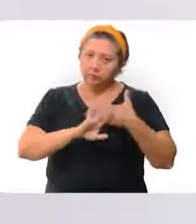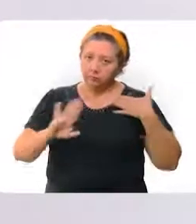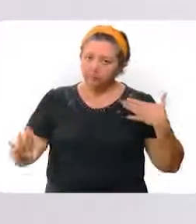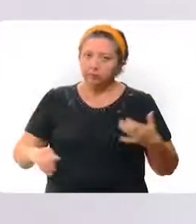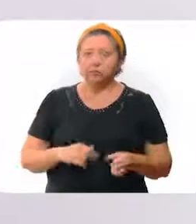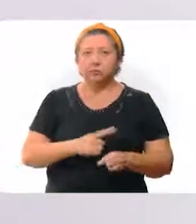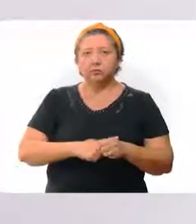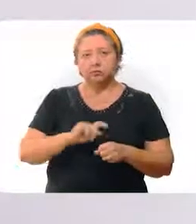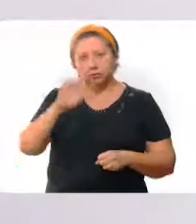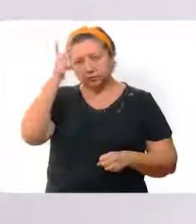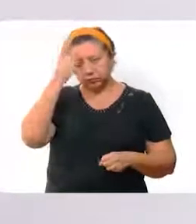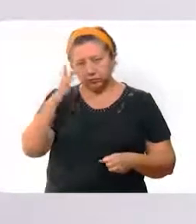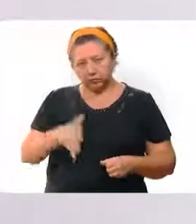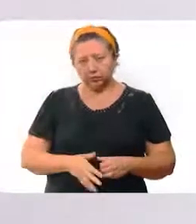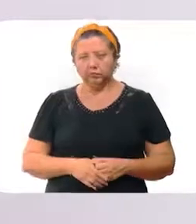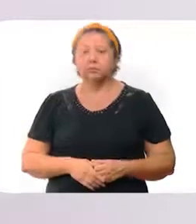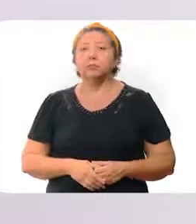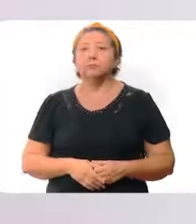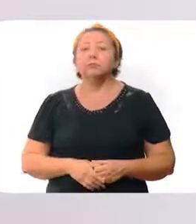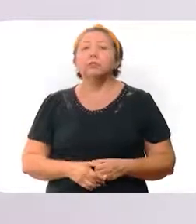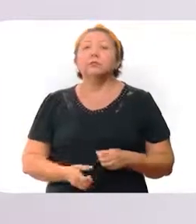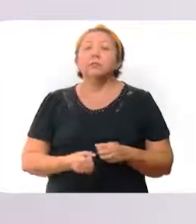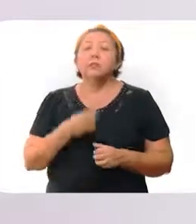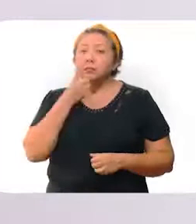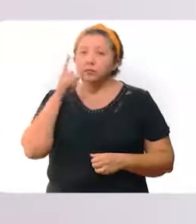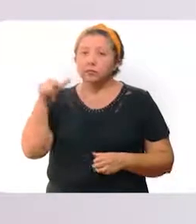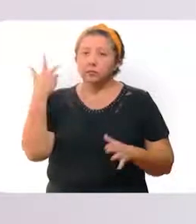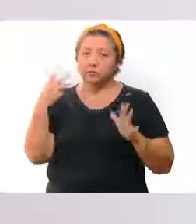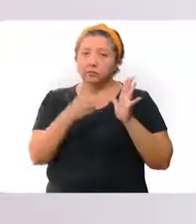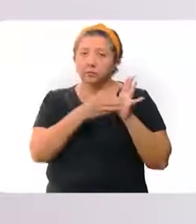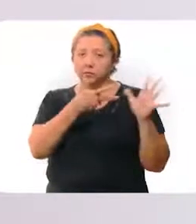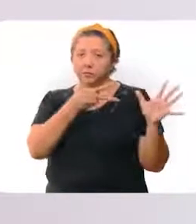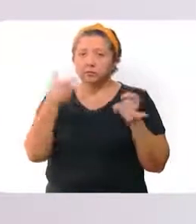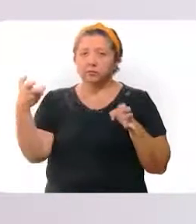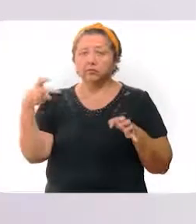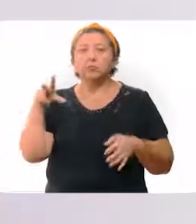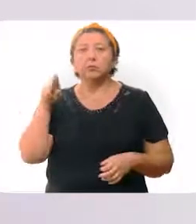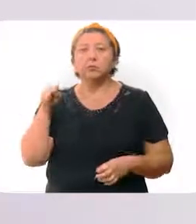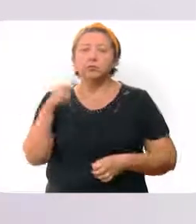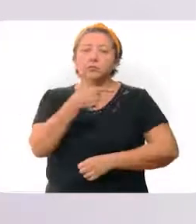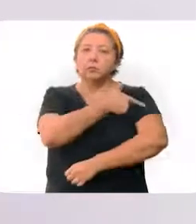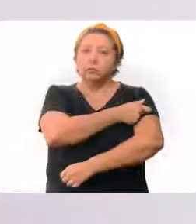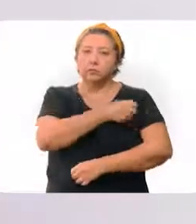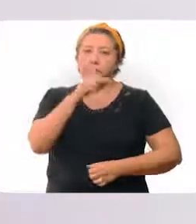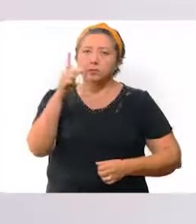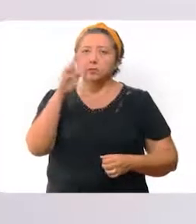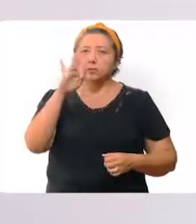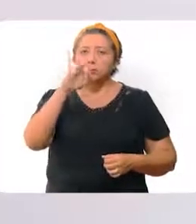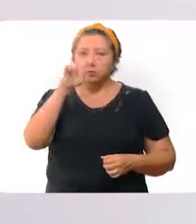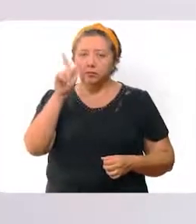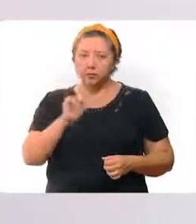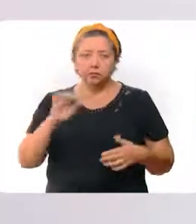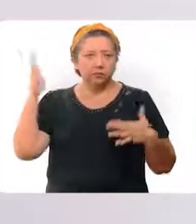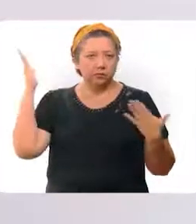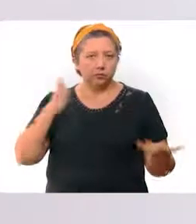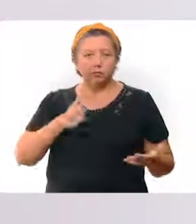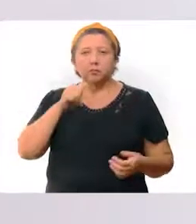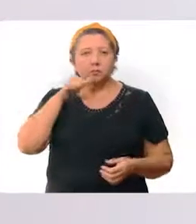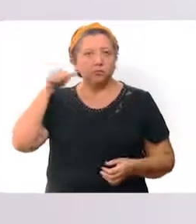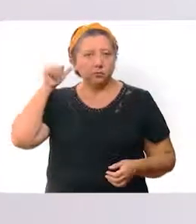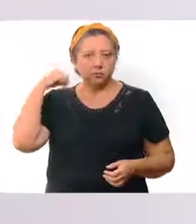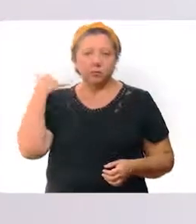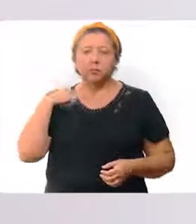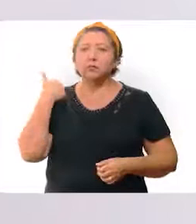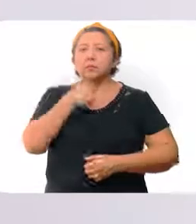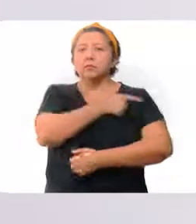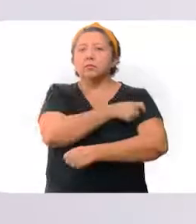que la enfermedad se complique. Un nuevo lote de 12.870 vacunas Pfizer contra el coronavirus llegó ayer a Yucatán